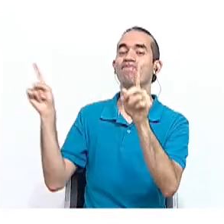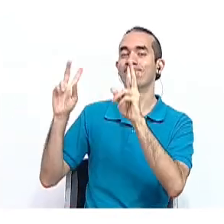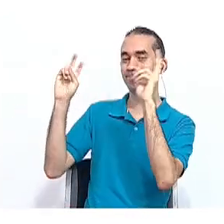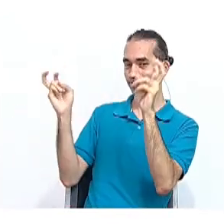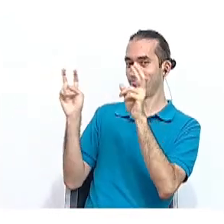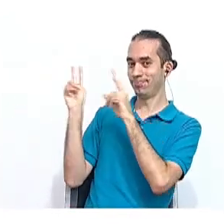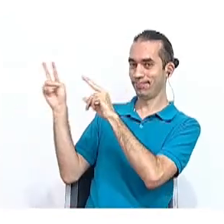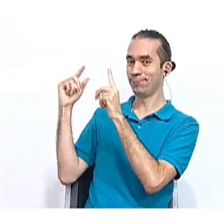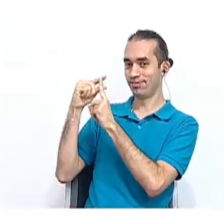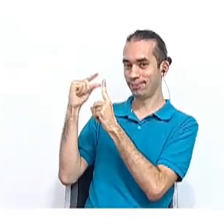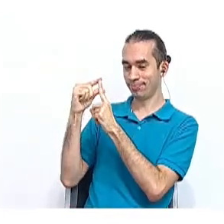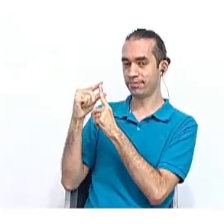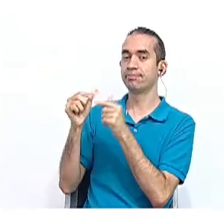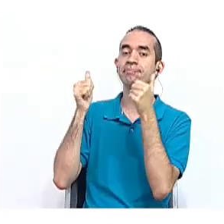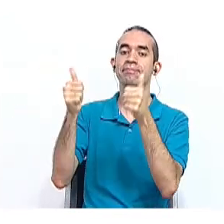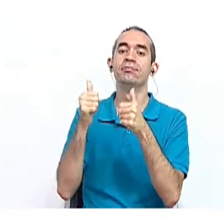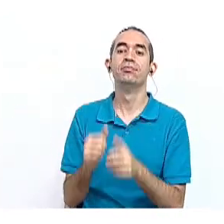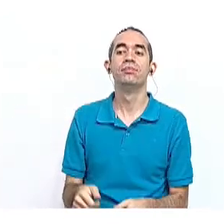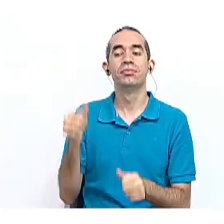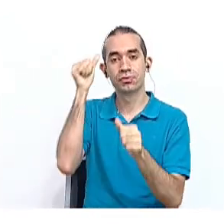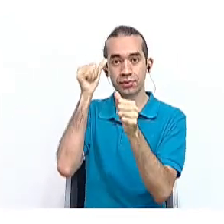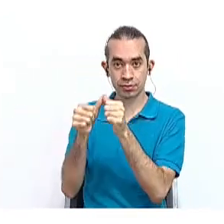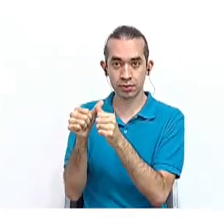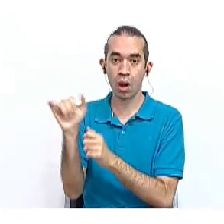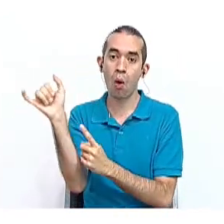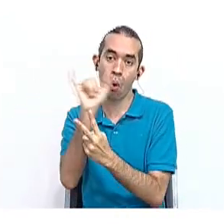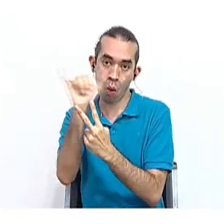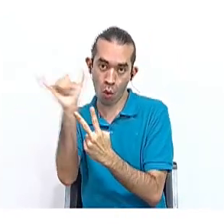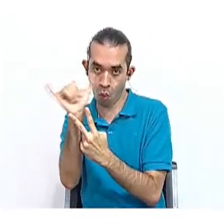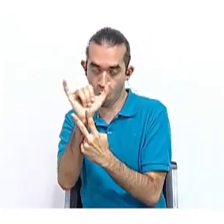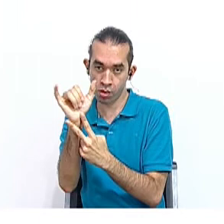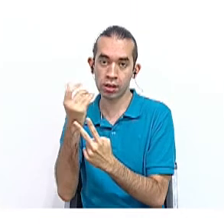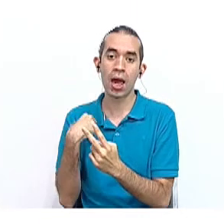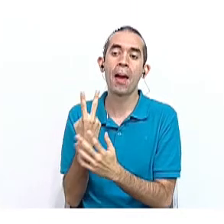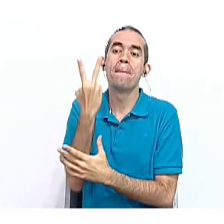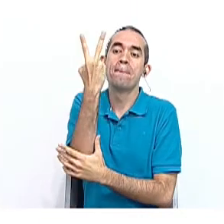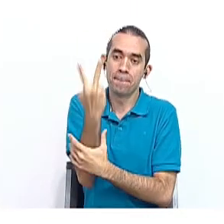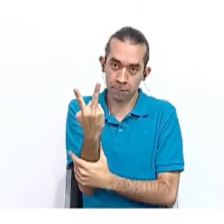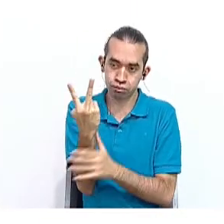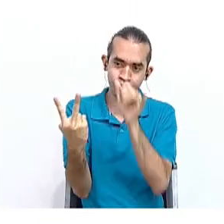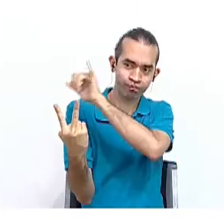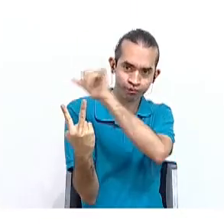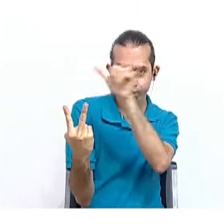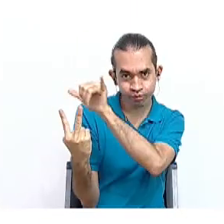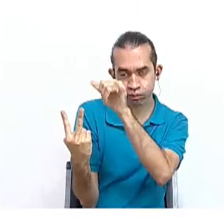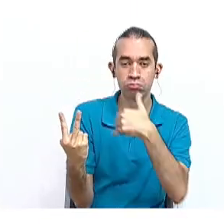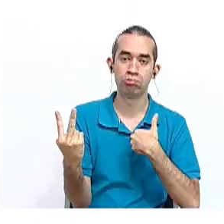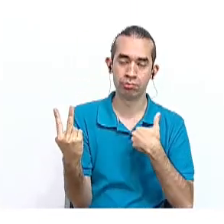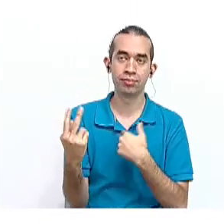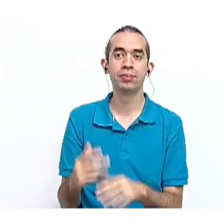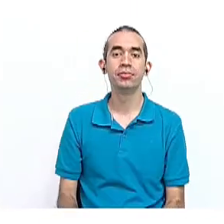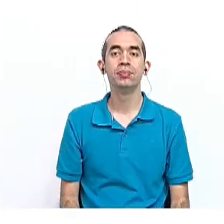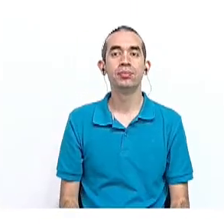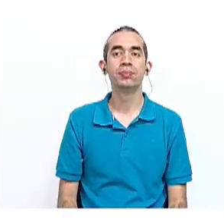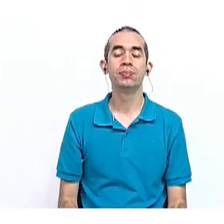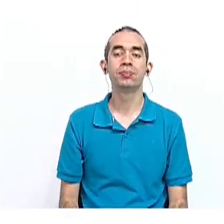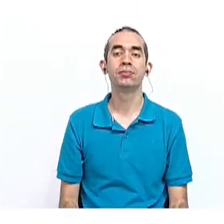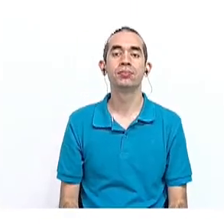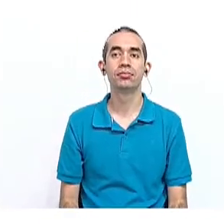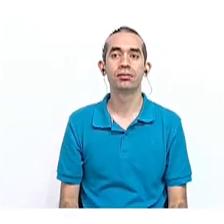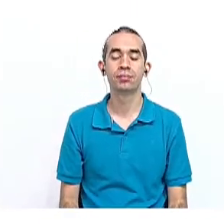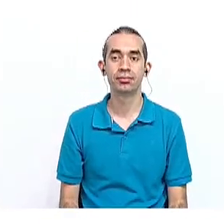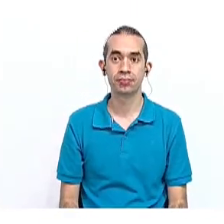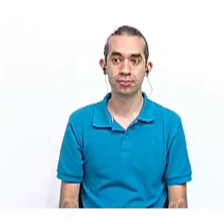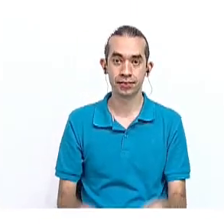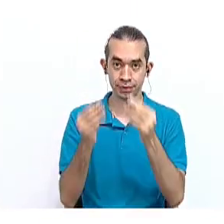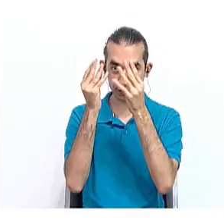Heterocigotos. Muy bien. Recordemos que los homocigotos presentan su par de alelos idénticos. Cuando hablamos de estos